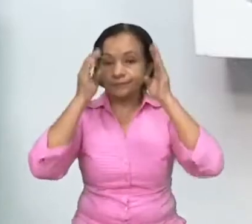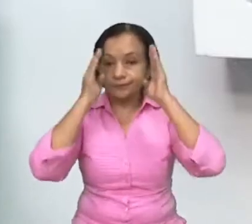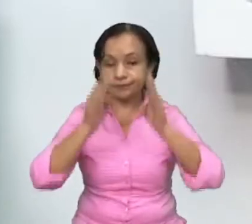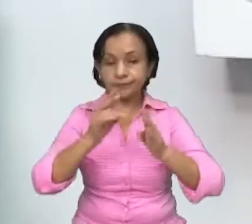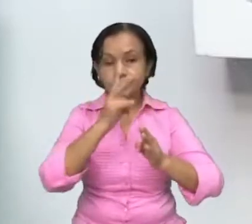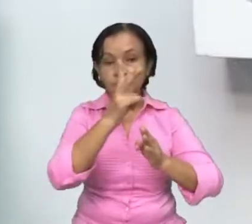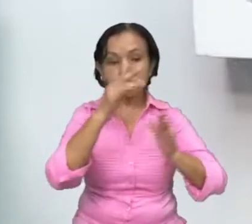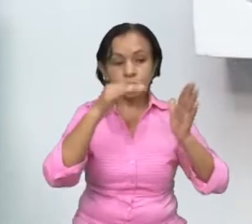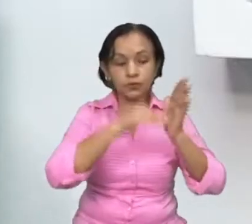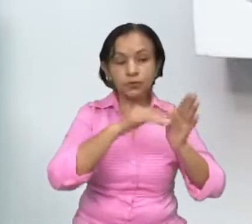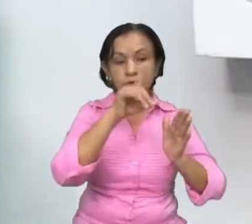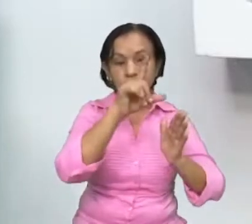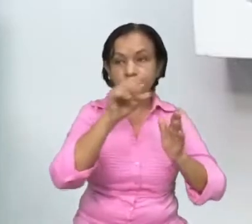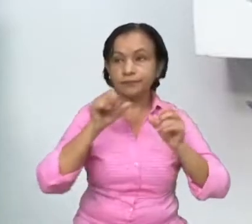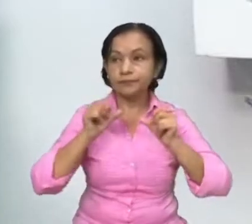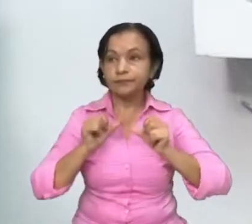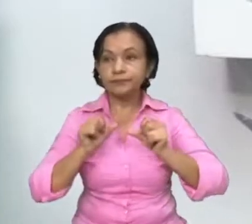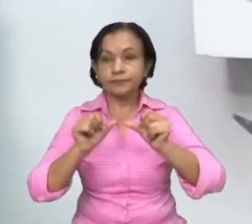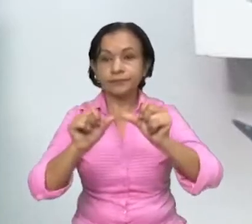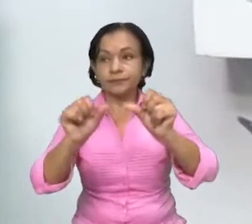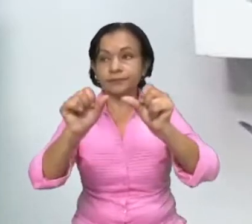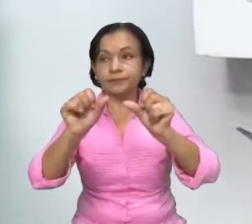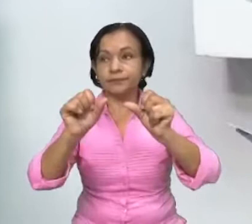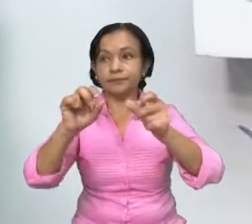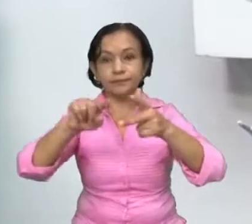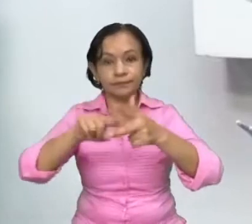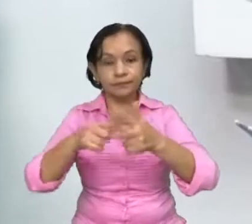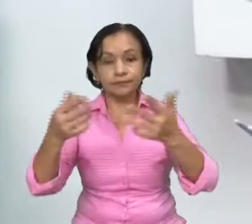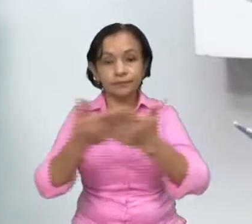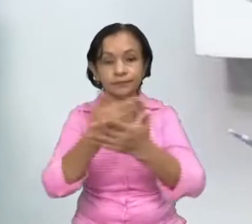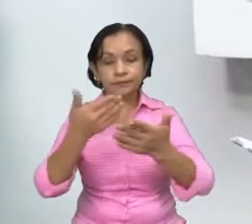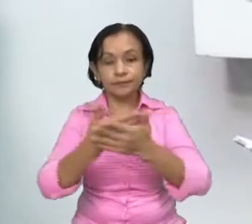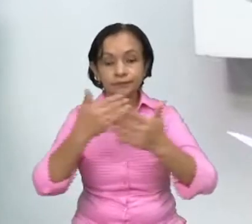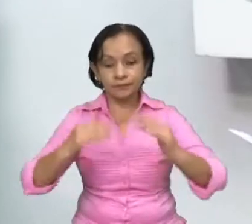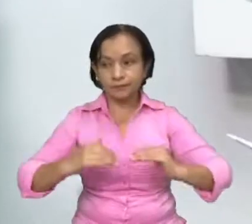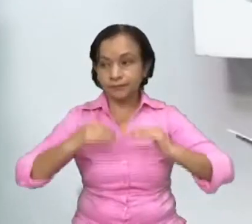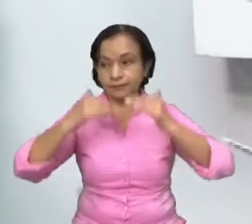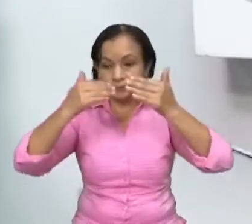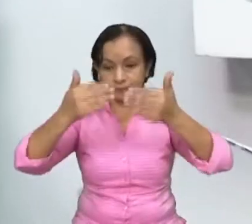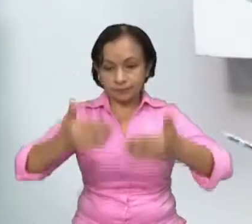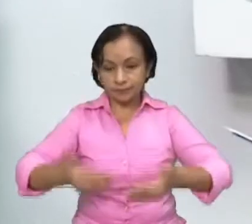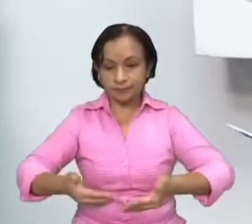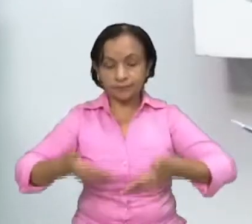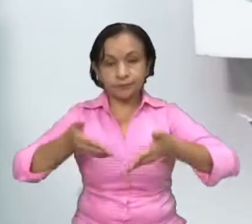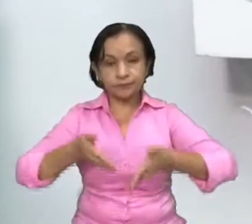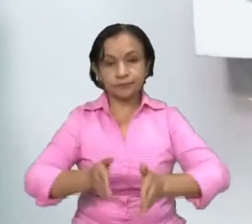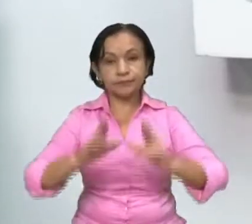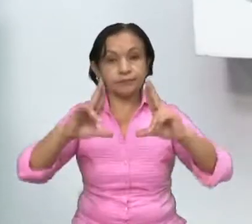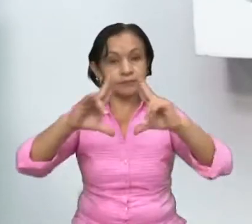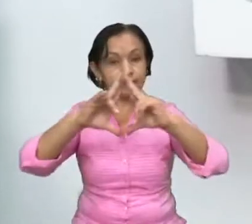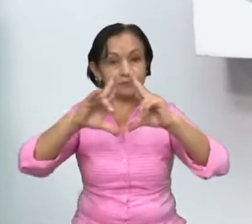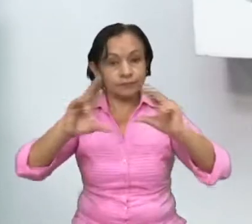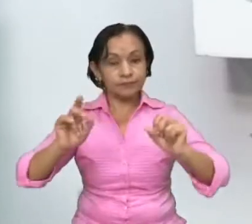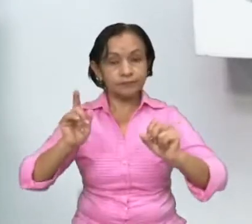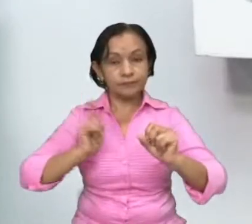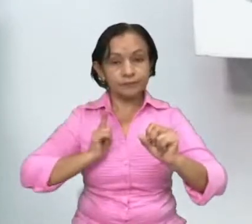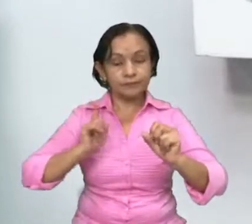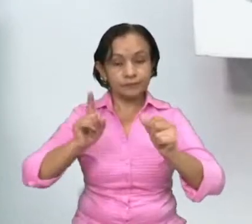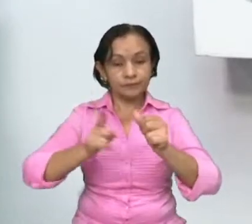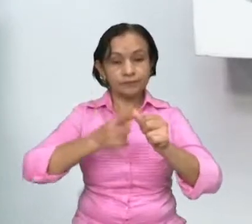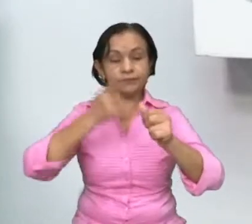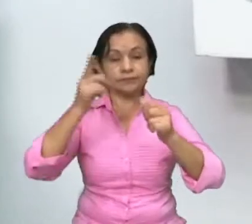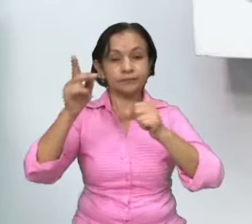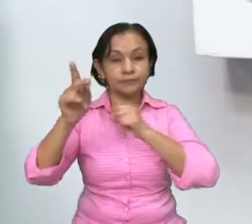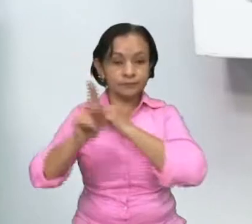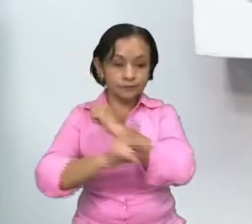del 2010 hacia adelante comenzó la era nueva de cirugía fetal. Nicaragua se incorporó como primer